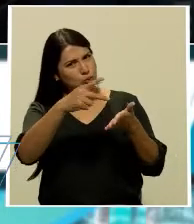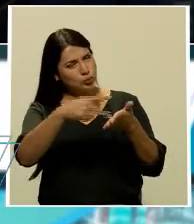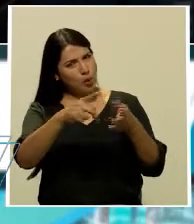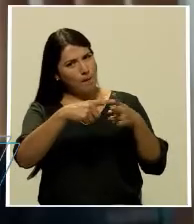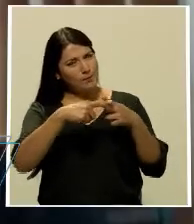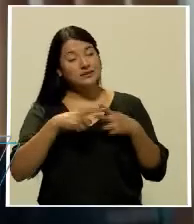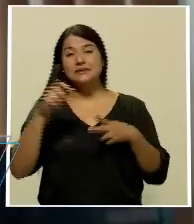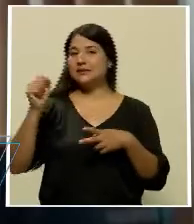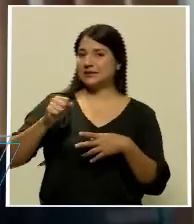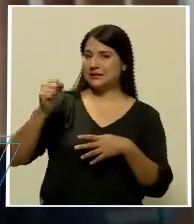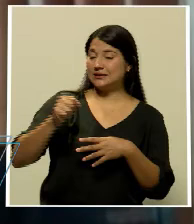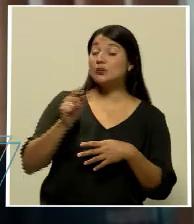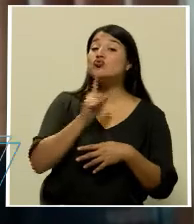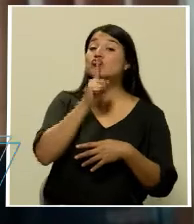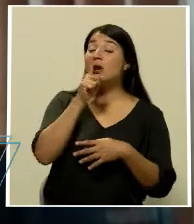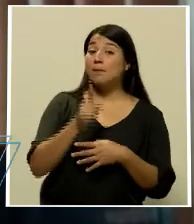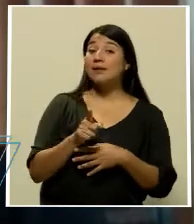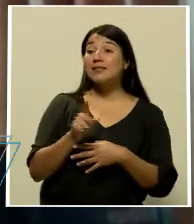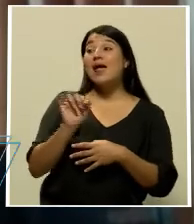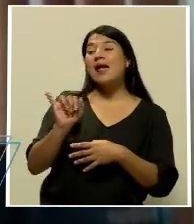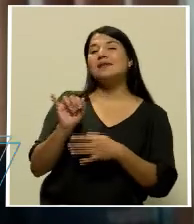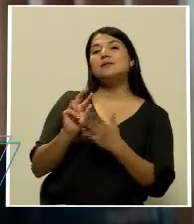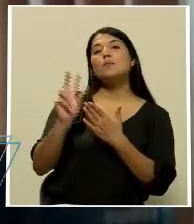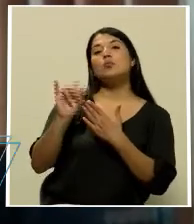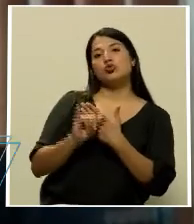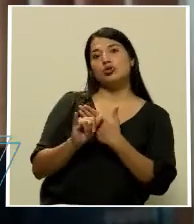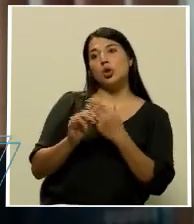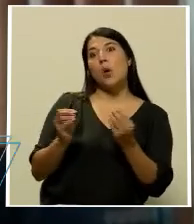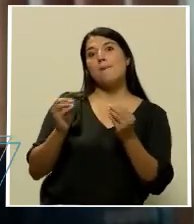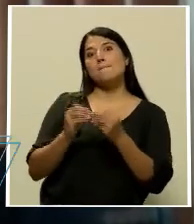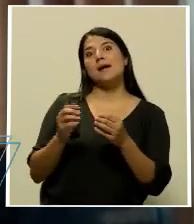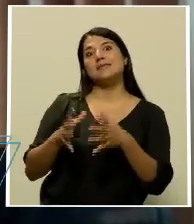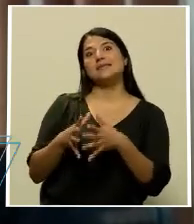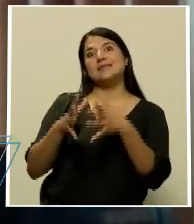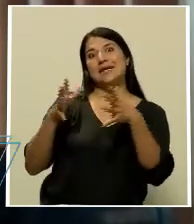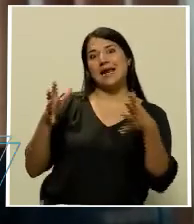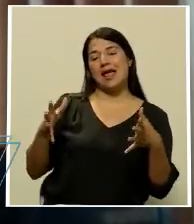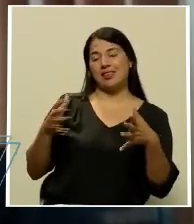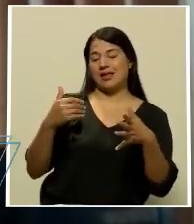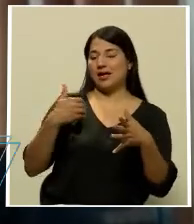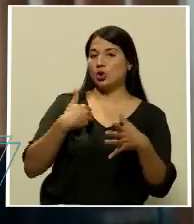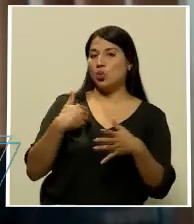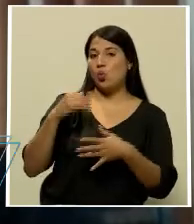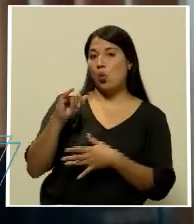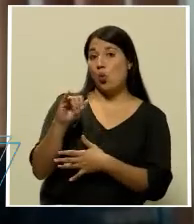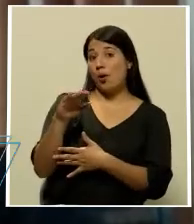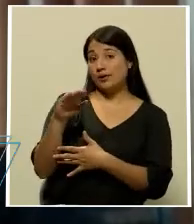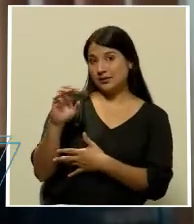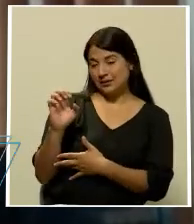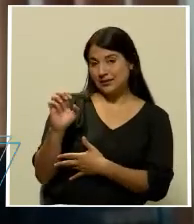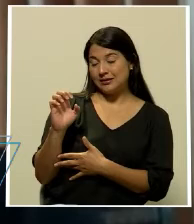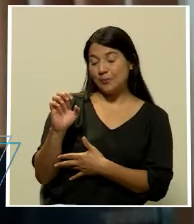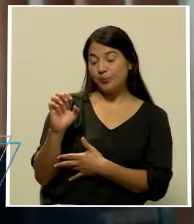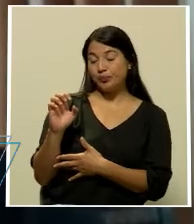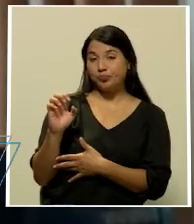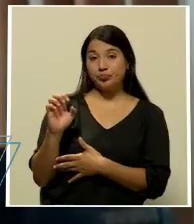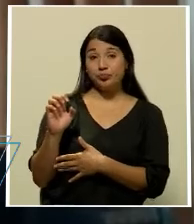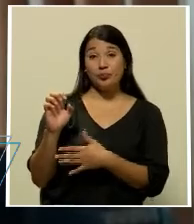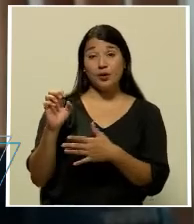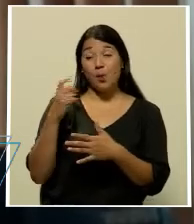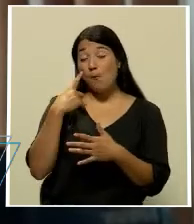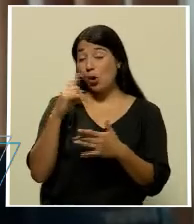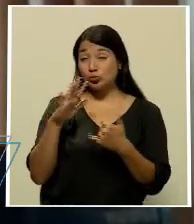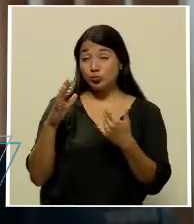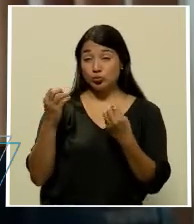Sí, don Ernesto. Realmente esta obra fue una de las obras más grandes que el Instituto Costarricense de Electricidad ha realizado a lo largo de